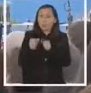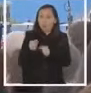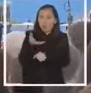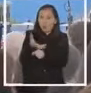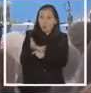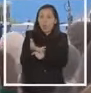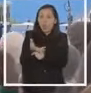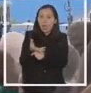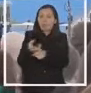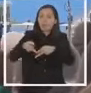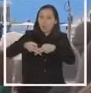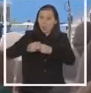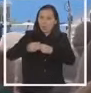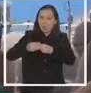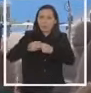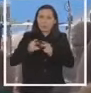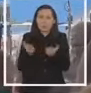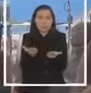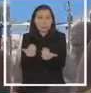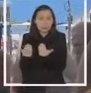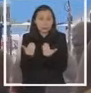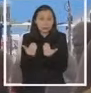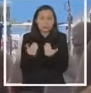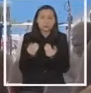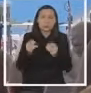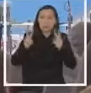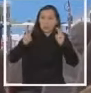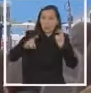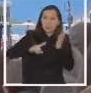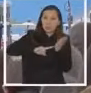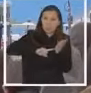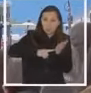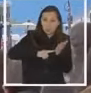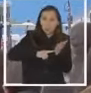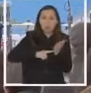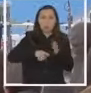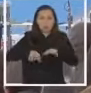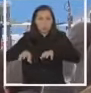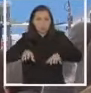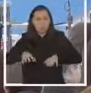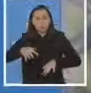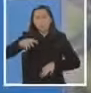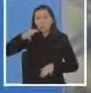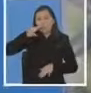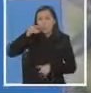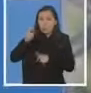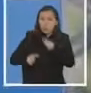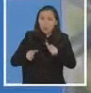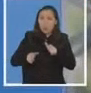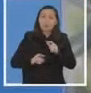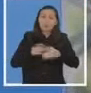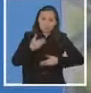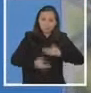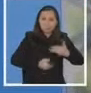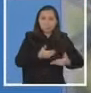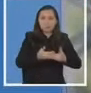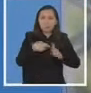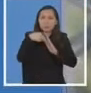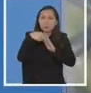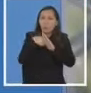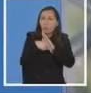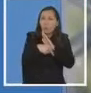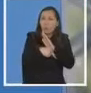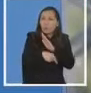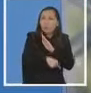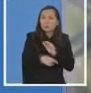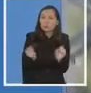con las herramientas necesarias, tanto tecnológicas como materiales y humanas, para desarrollar y profundizar